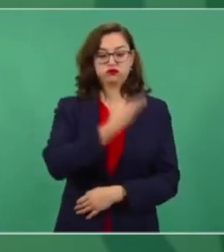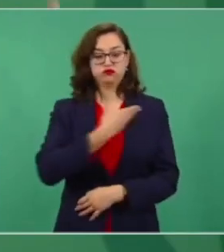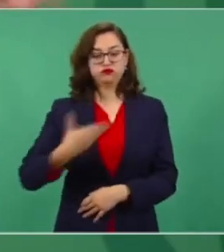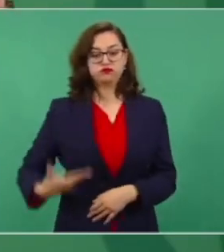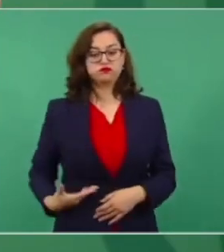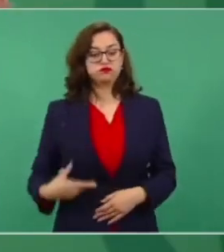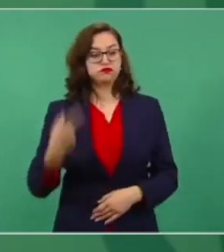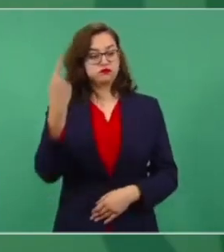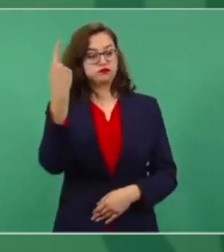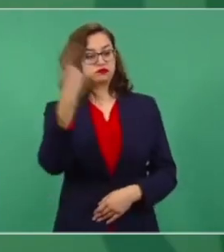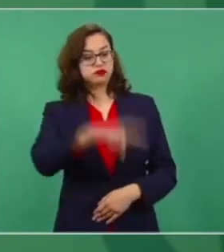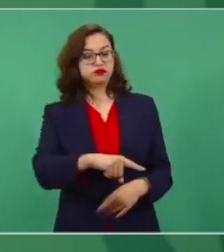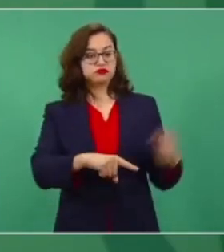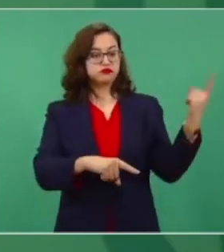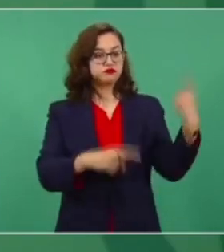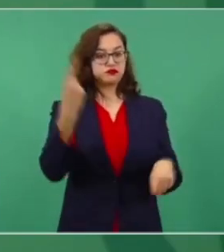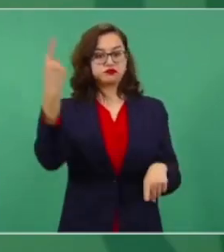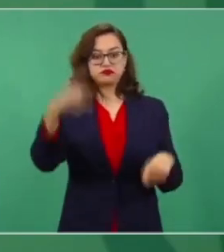al procurador.